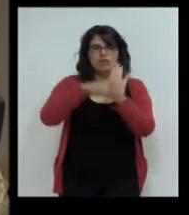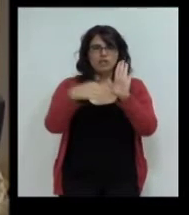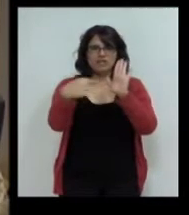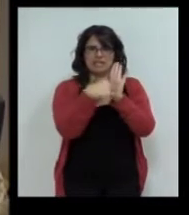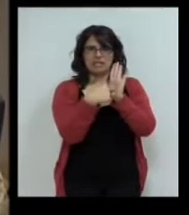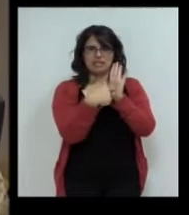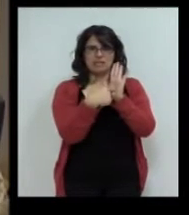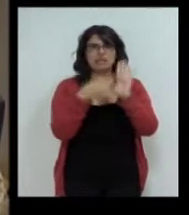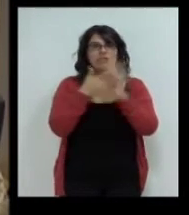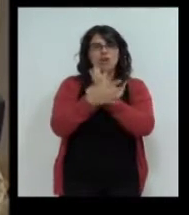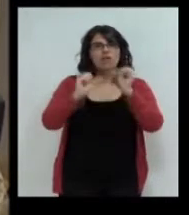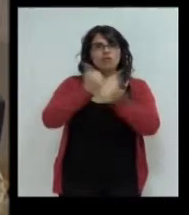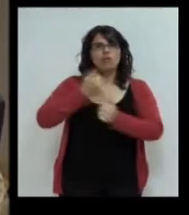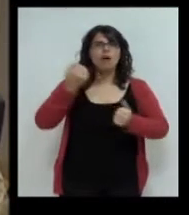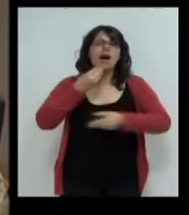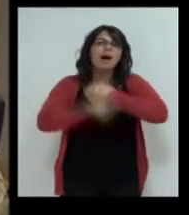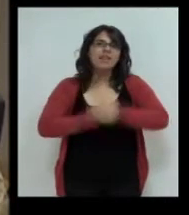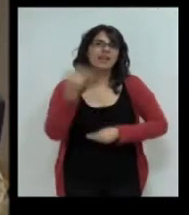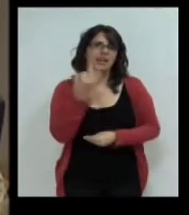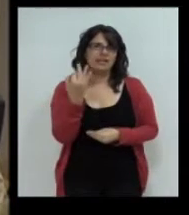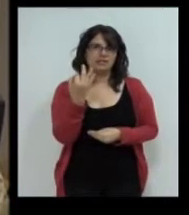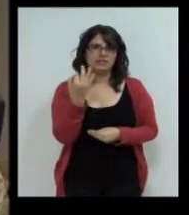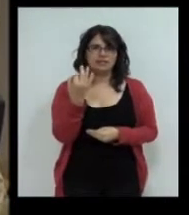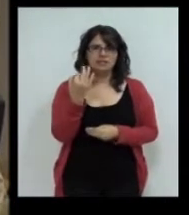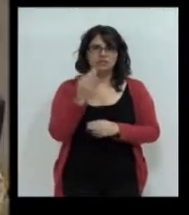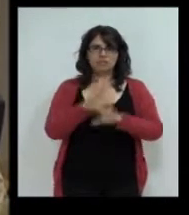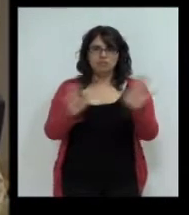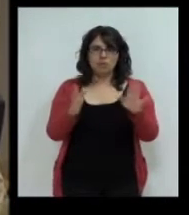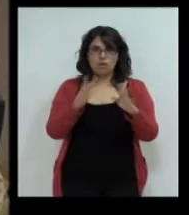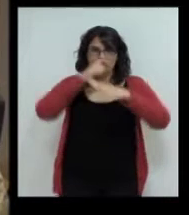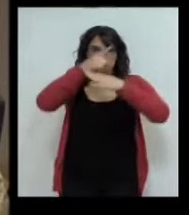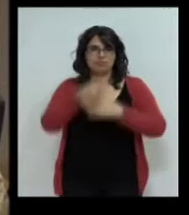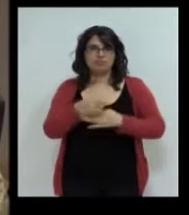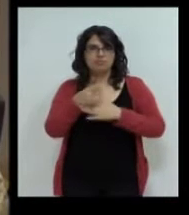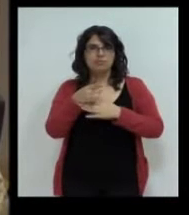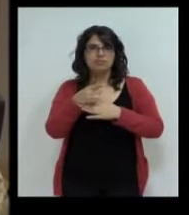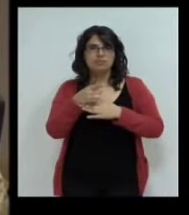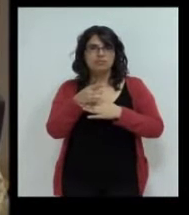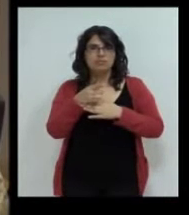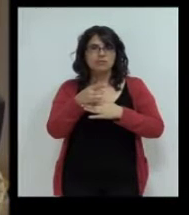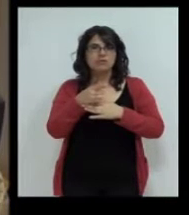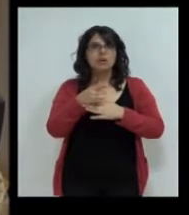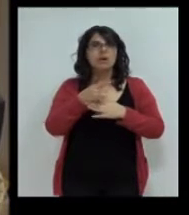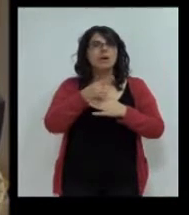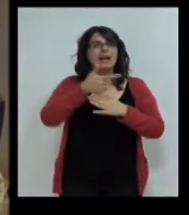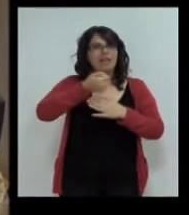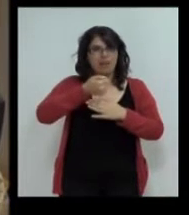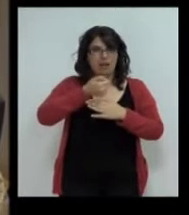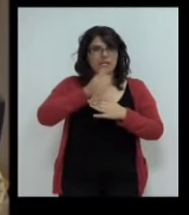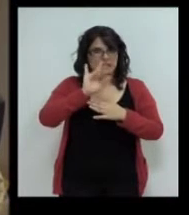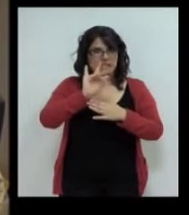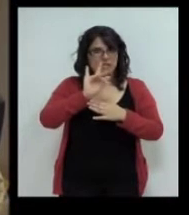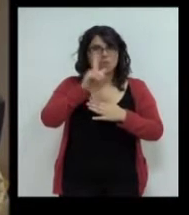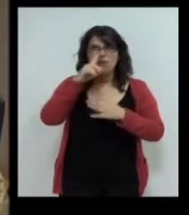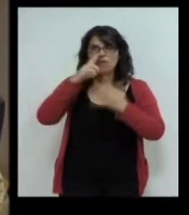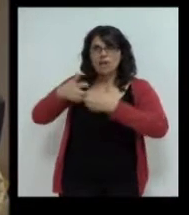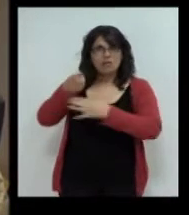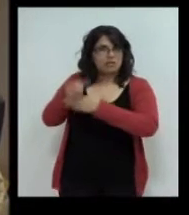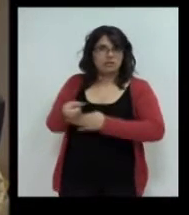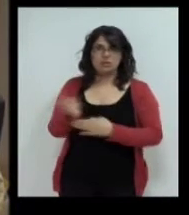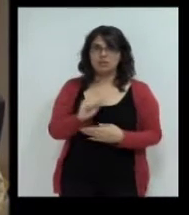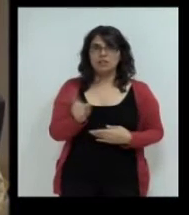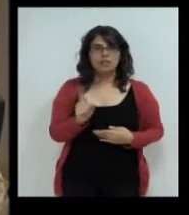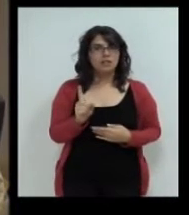hacerse de esta manera. Se imponen a los radiodifusores, pero no se imponen a los fabricantes. Los fabricantes que quieren